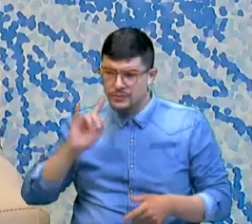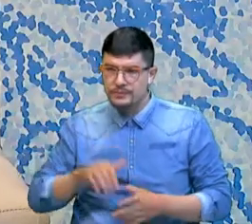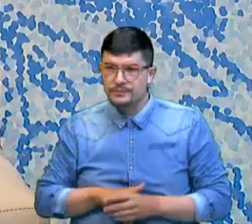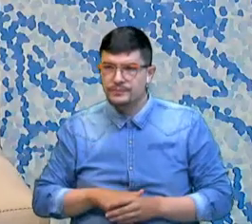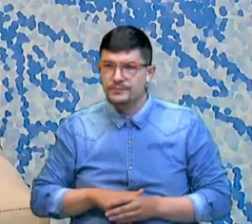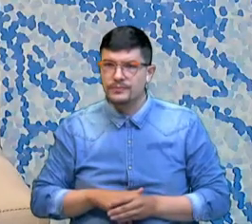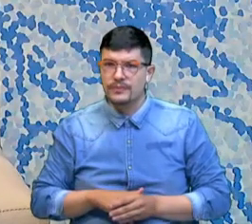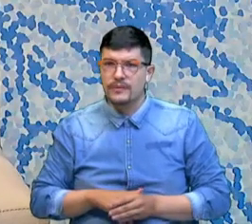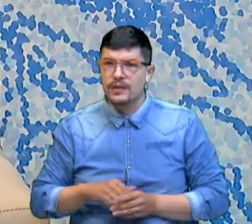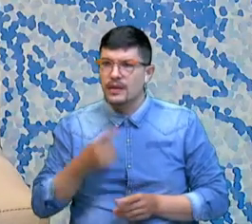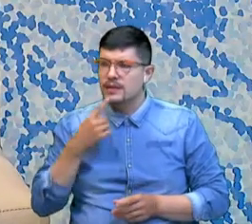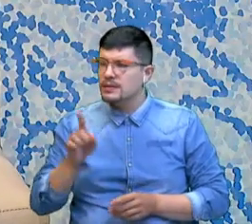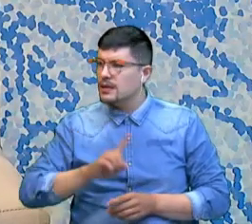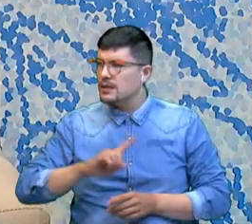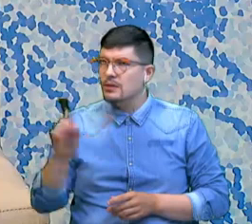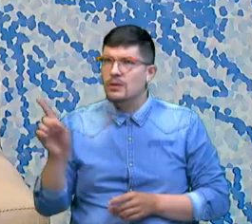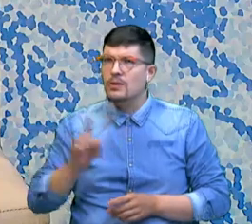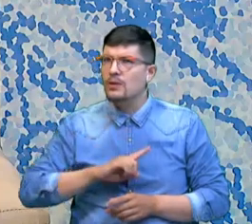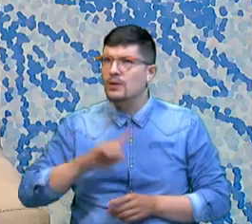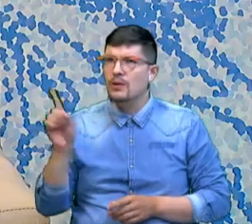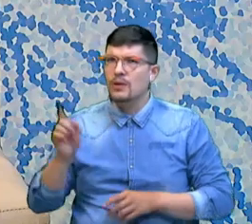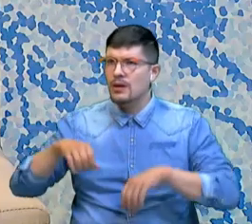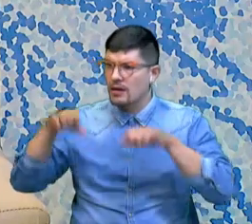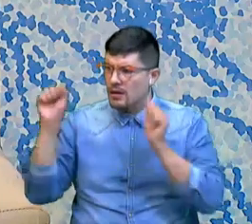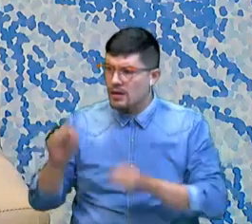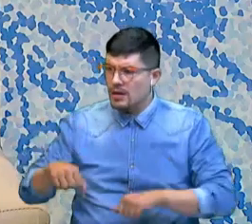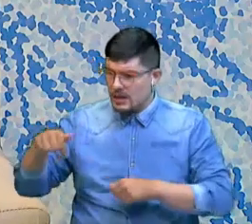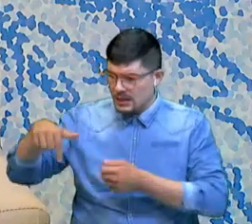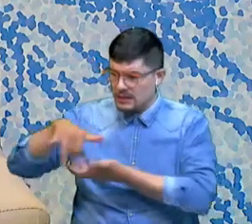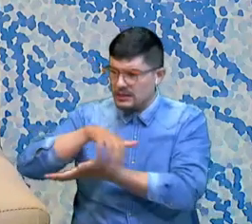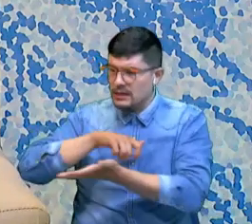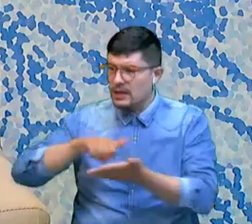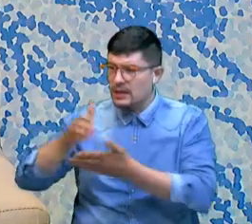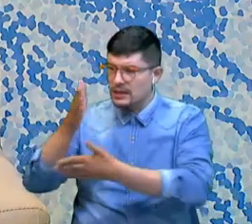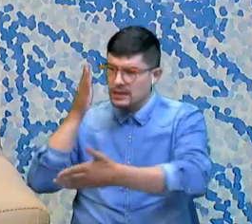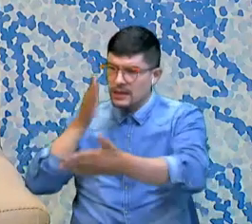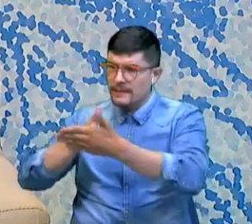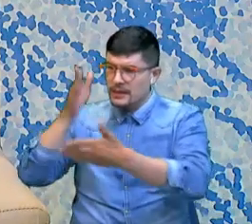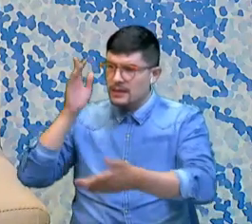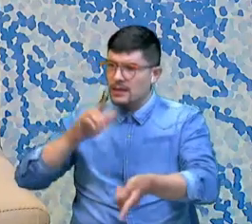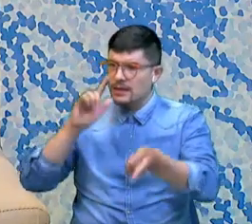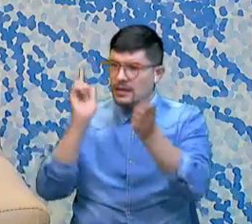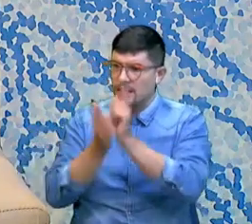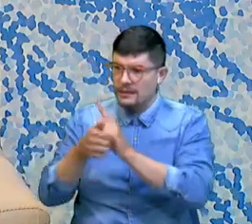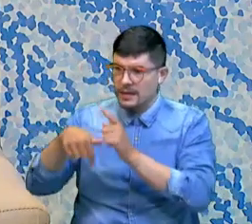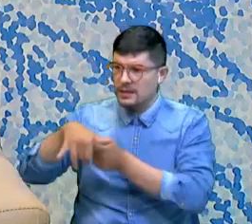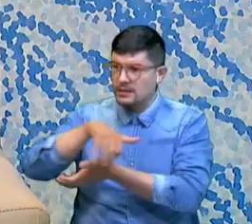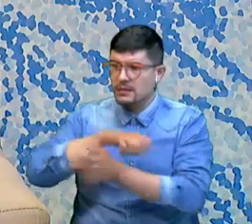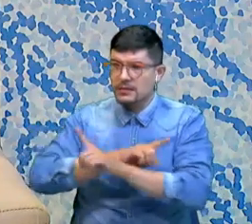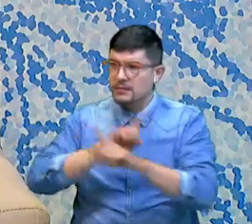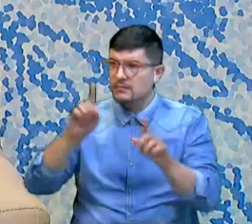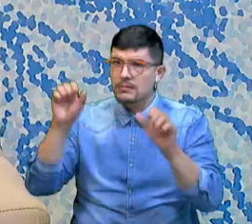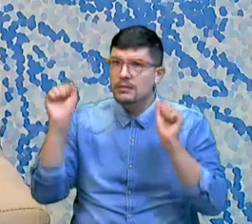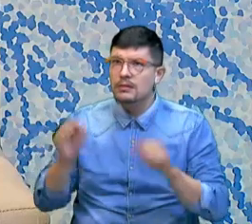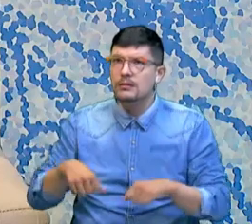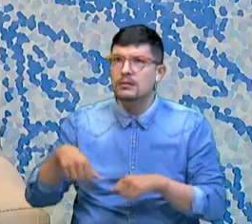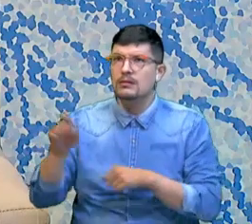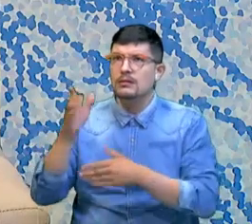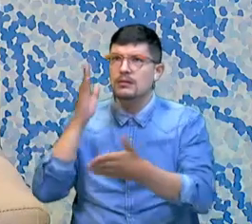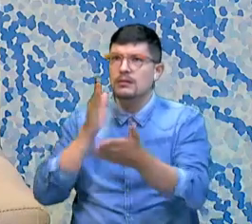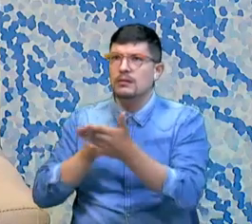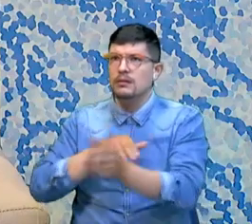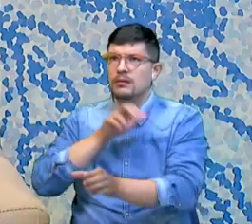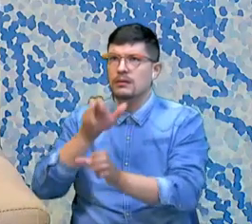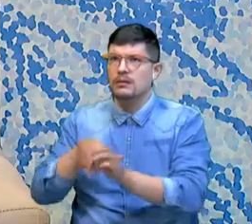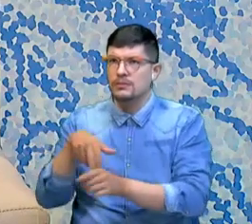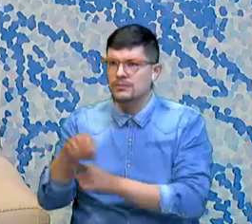que no están fallando en Santander demandas de nulidad de traslado, que no están fallando a favor de los